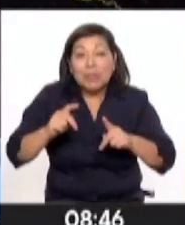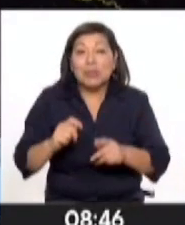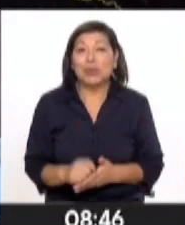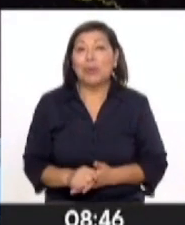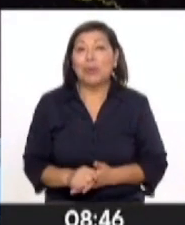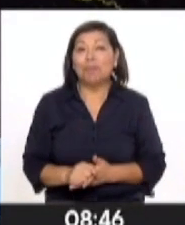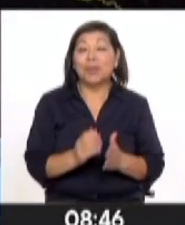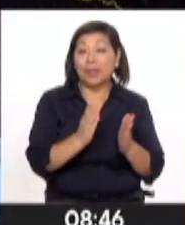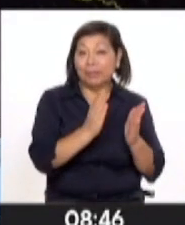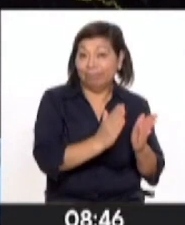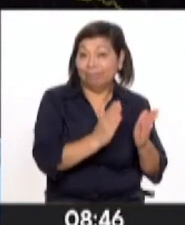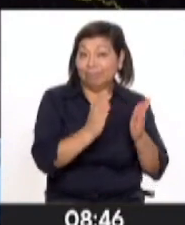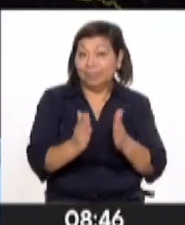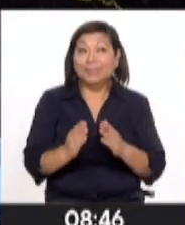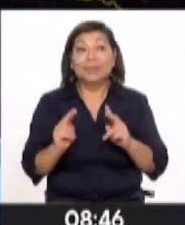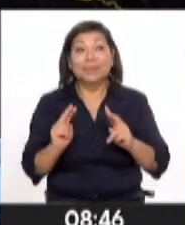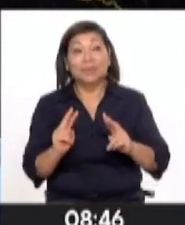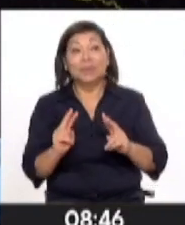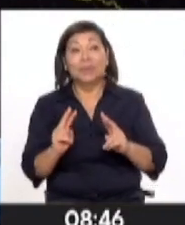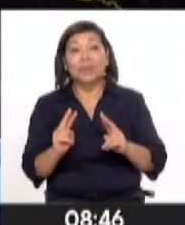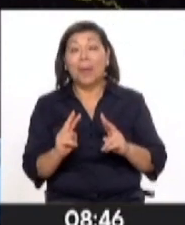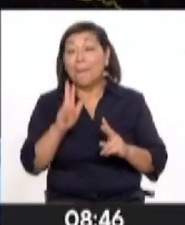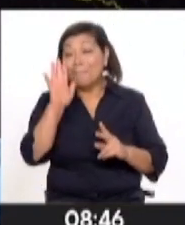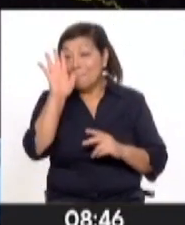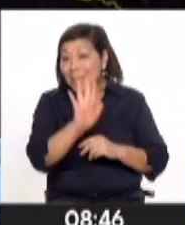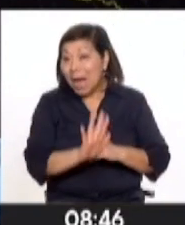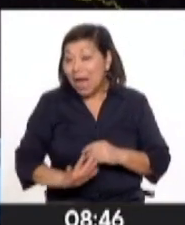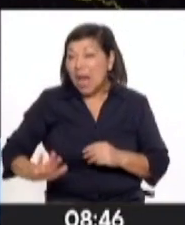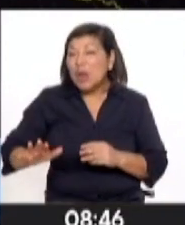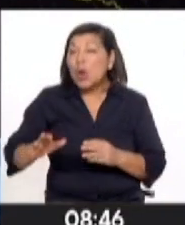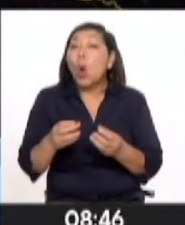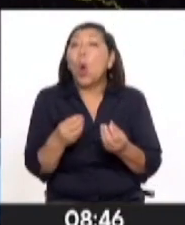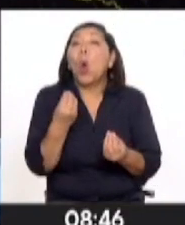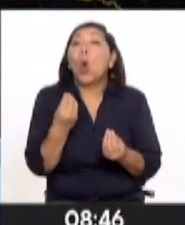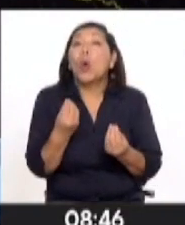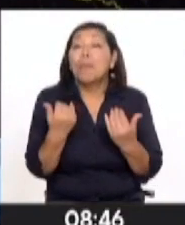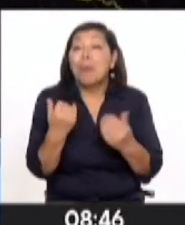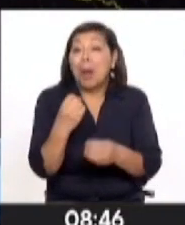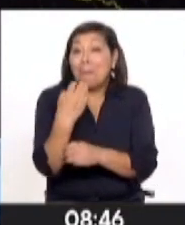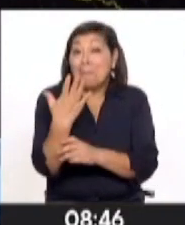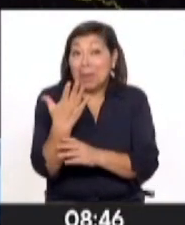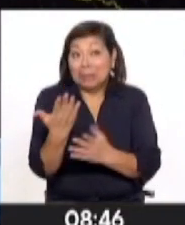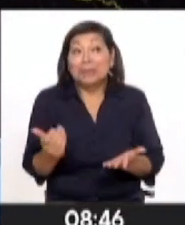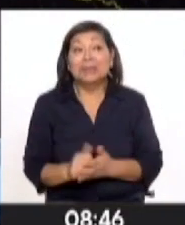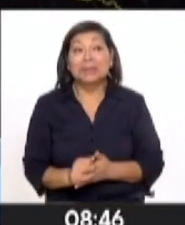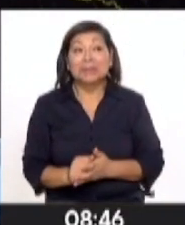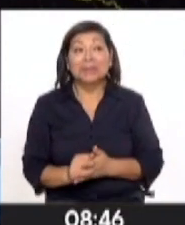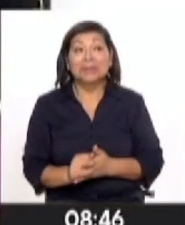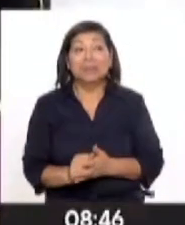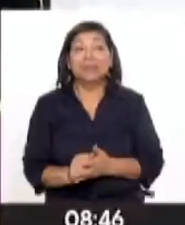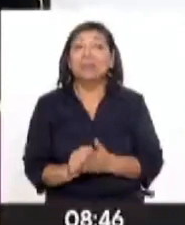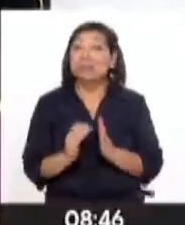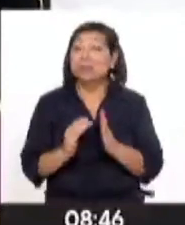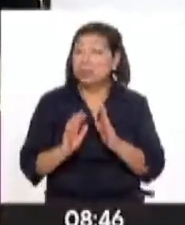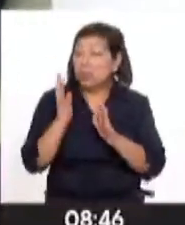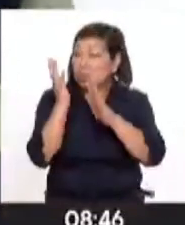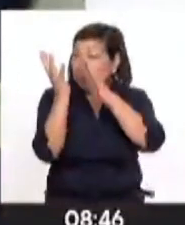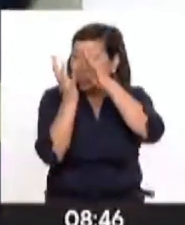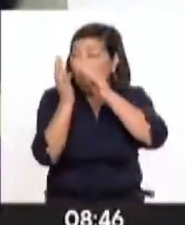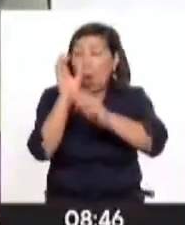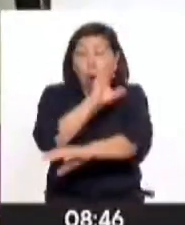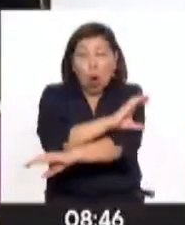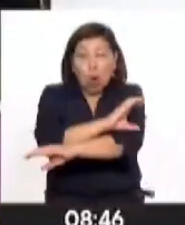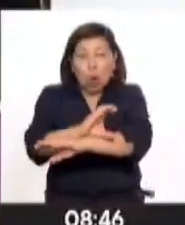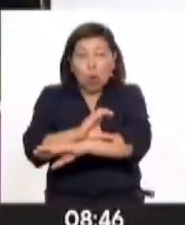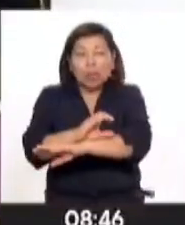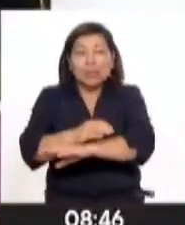sí, vamos rápidamente con el panorama a nivel nacional. ¿Cómo es que hemos amanecido hoy? Hoy amanecemos con cobertura nubosa en la zona costera, en